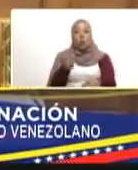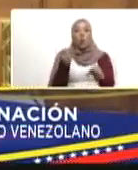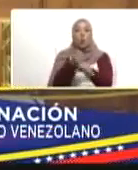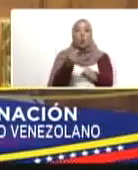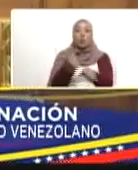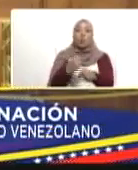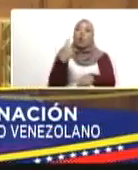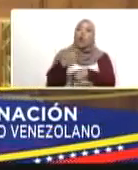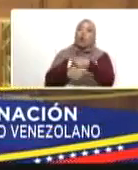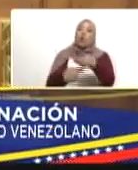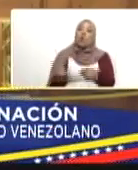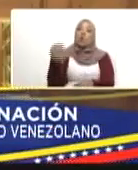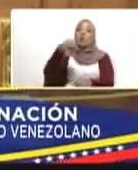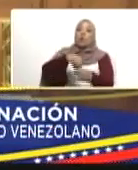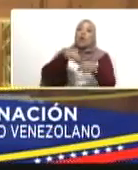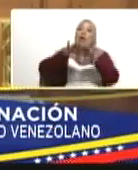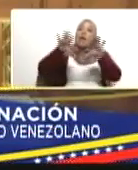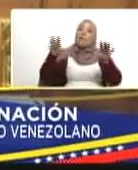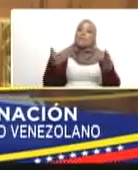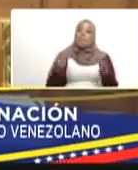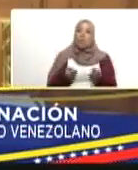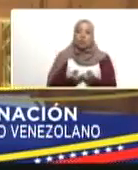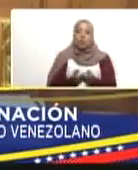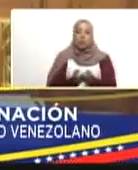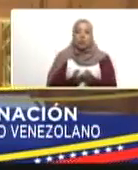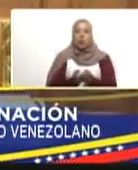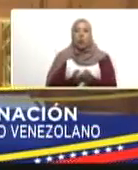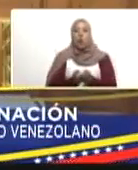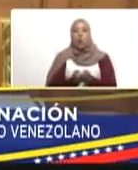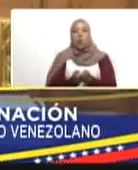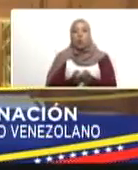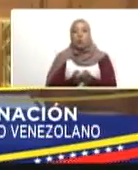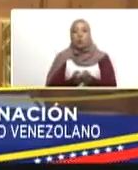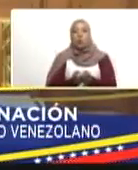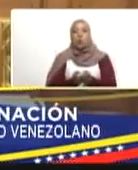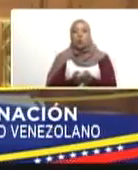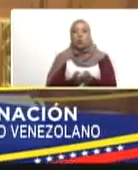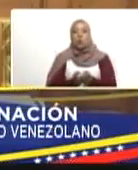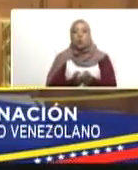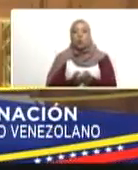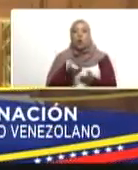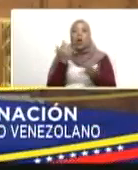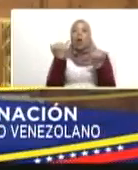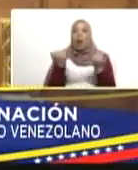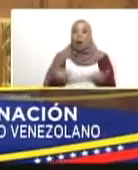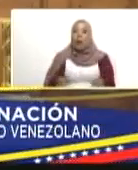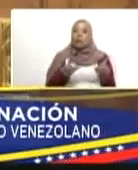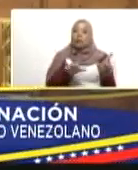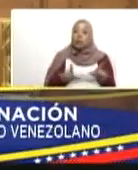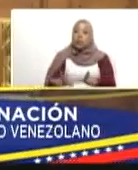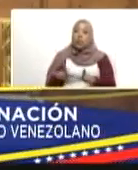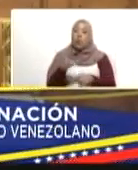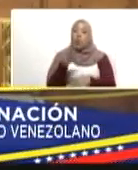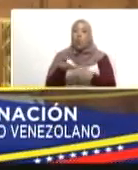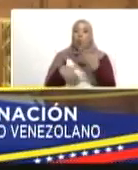en producto interno bruto del mundo otra vez ya lo fueron otra hora lo fueron en siglos